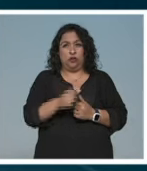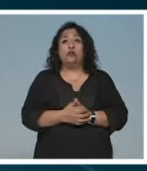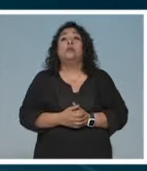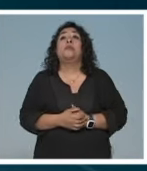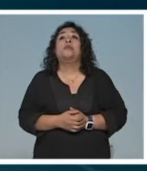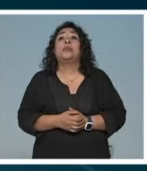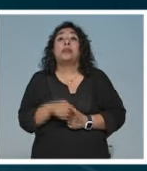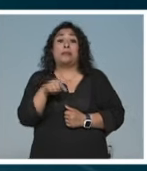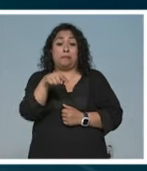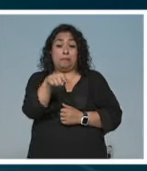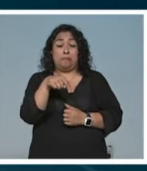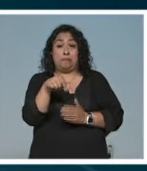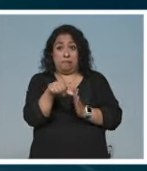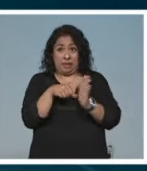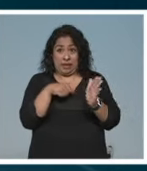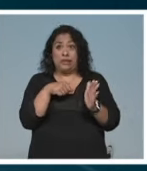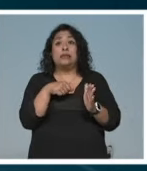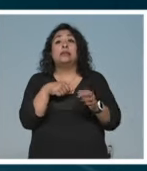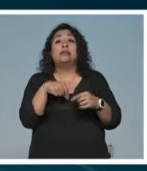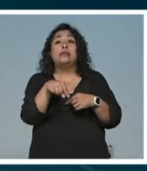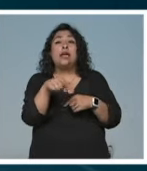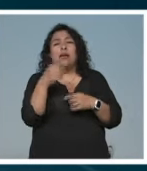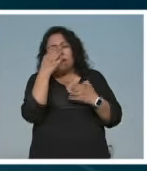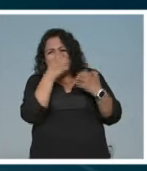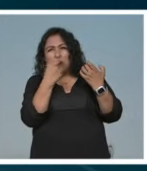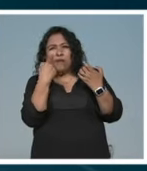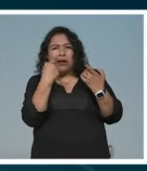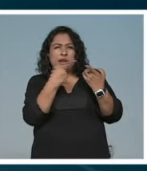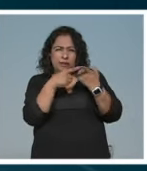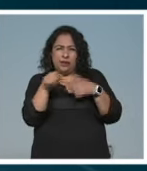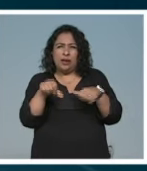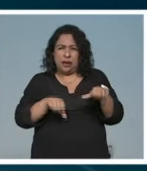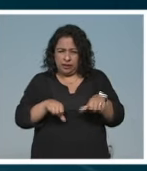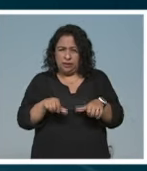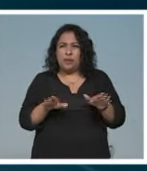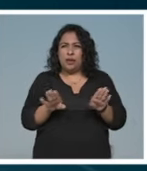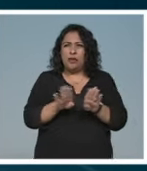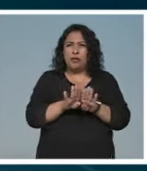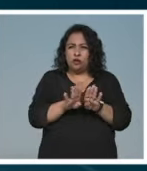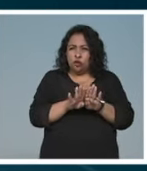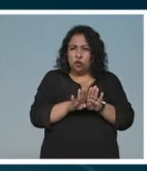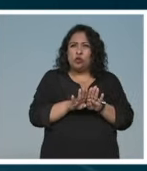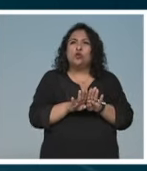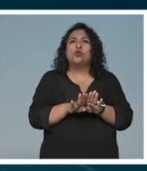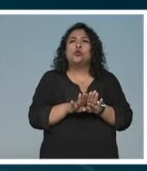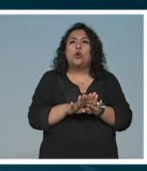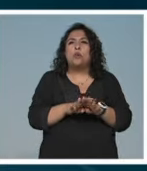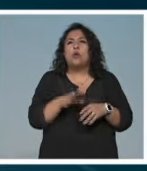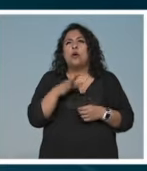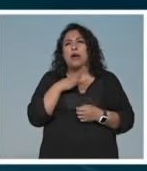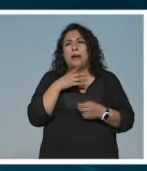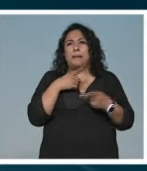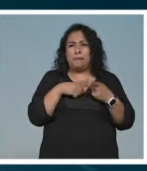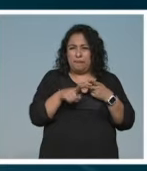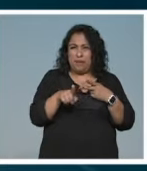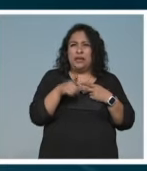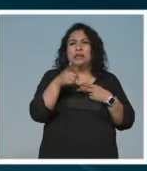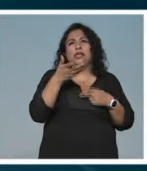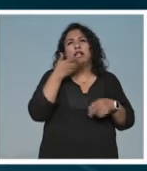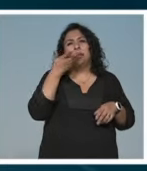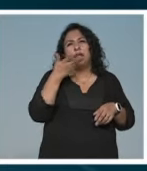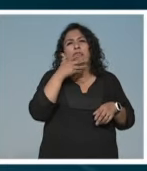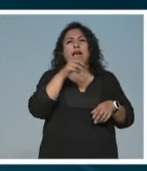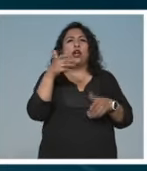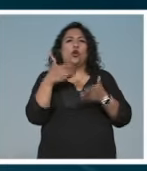Podrán en este mes evaluar y ver varias de las actividades y cómo vamos desde, reitero, lo tradicional